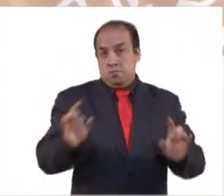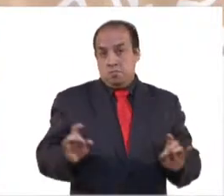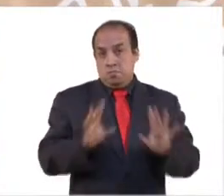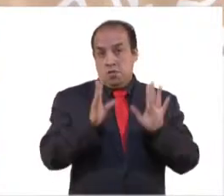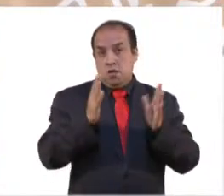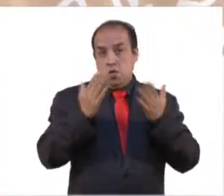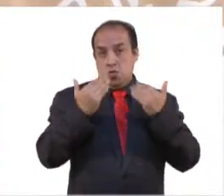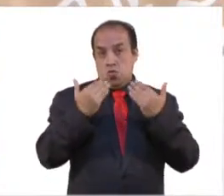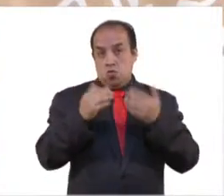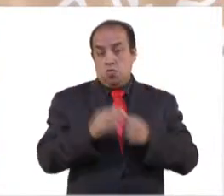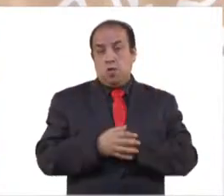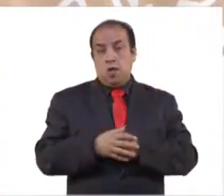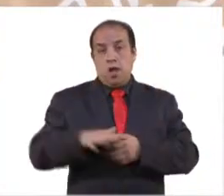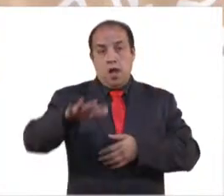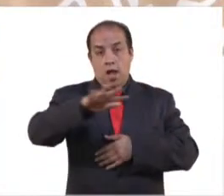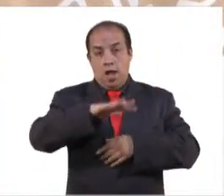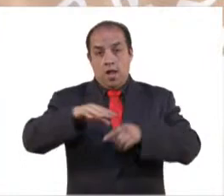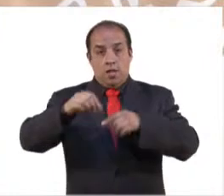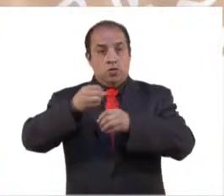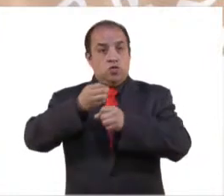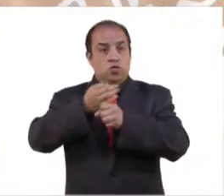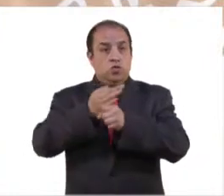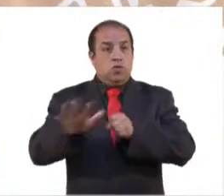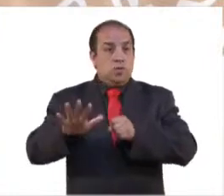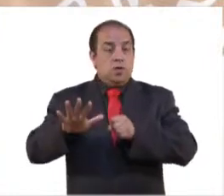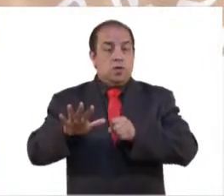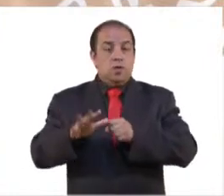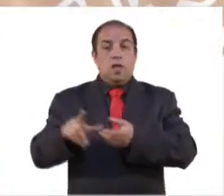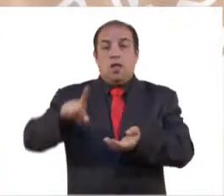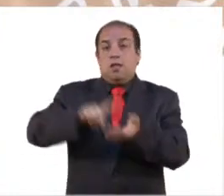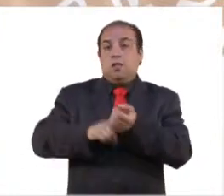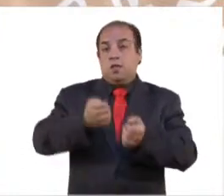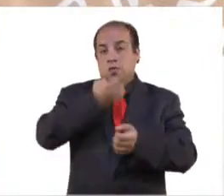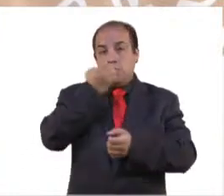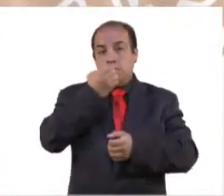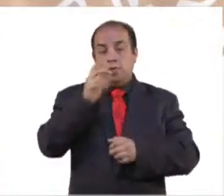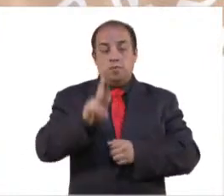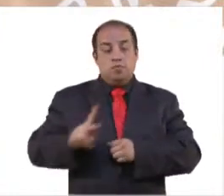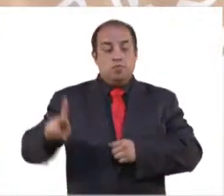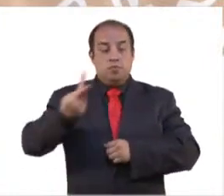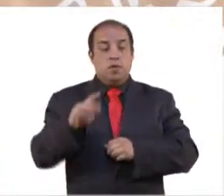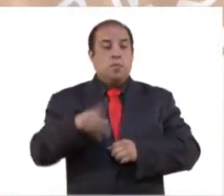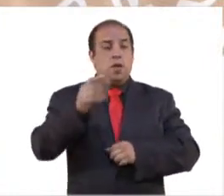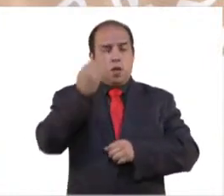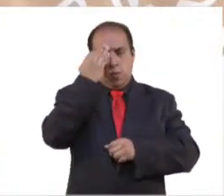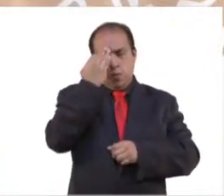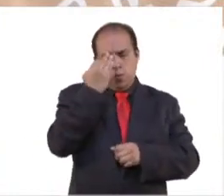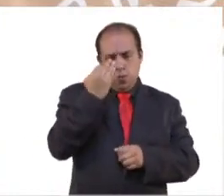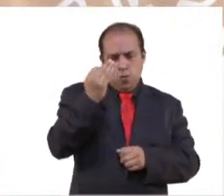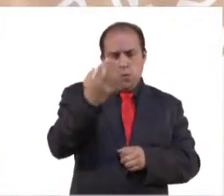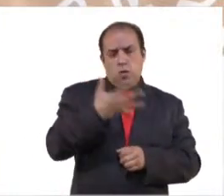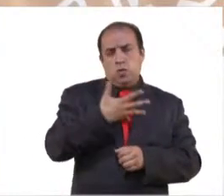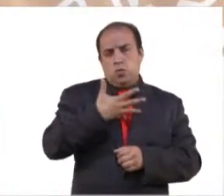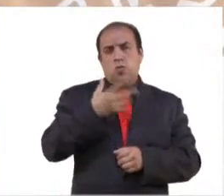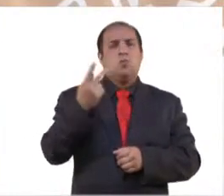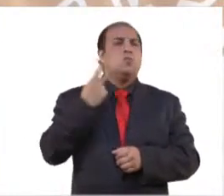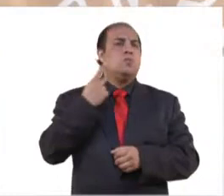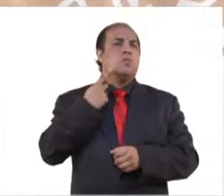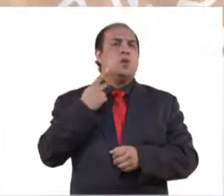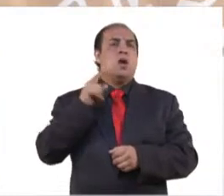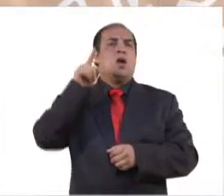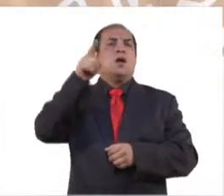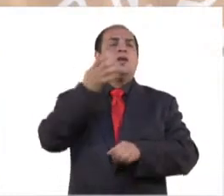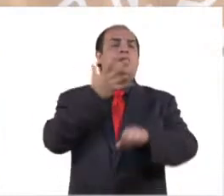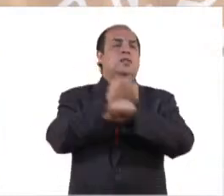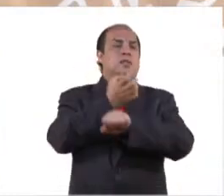si no hubiera suficientes espacios en la escuela pública. Pero durante muchos años hubo una política en